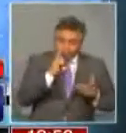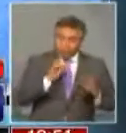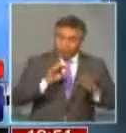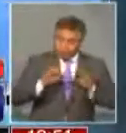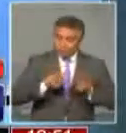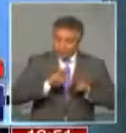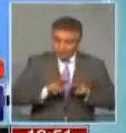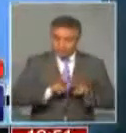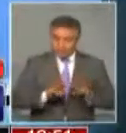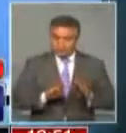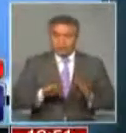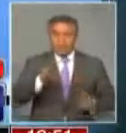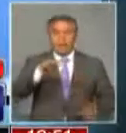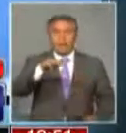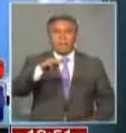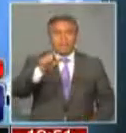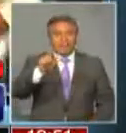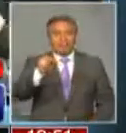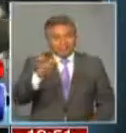por